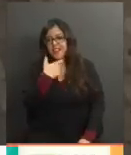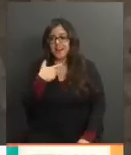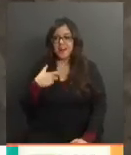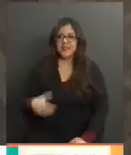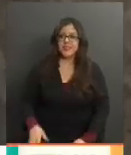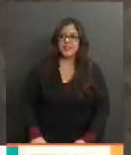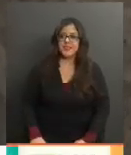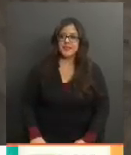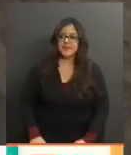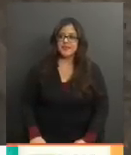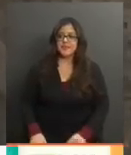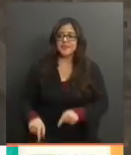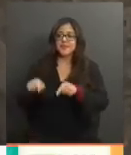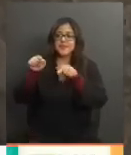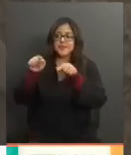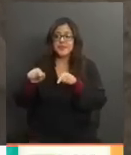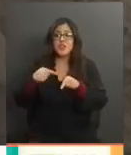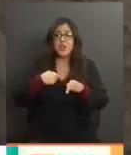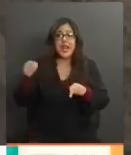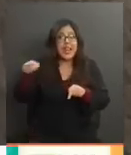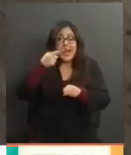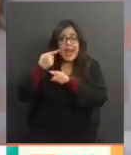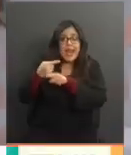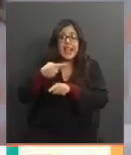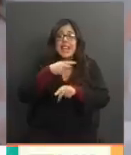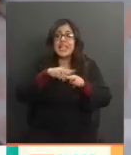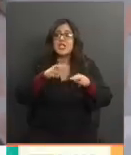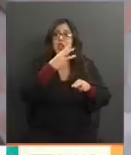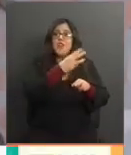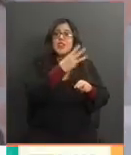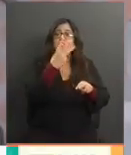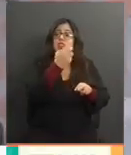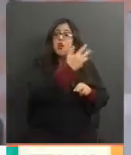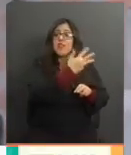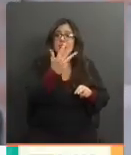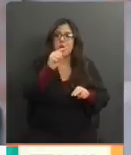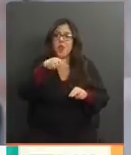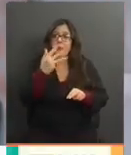Él hizo el 99,9%, pero lo hicimos juntos.